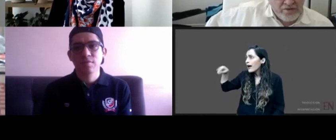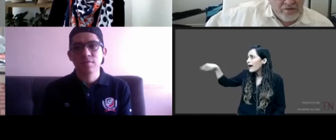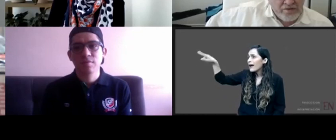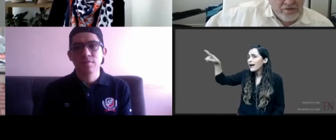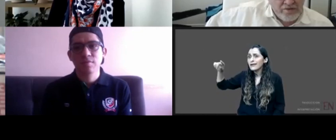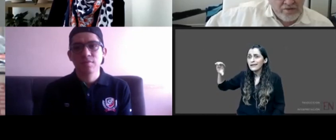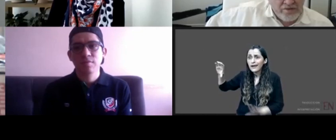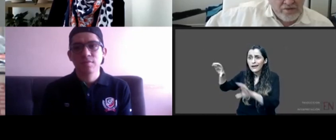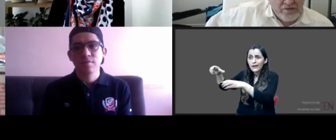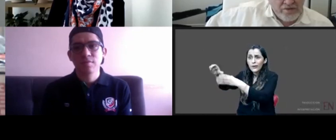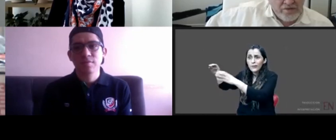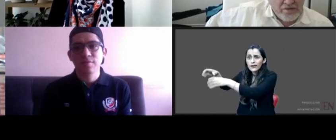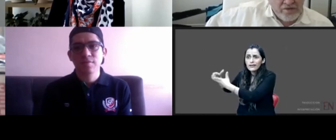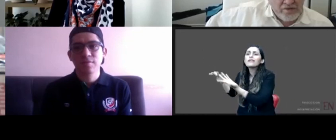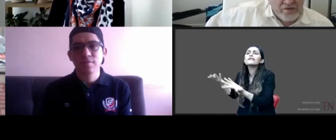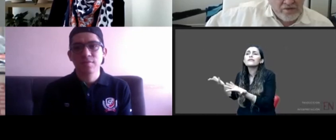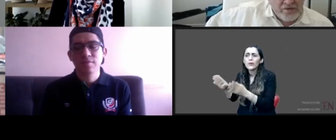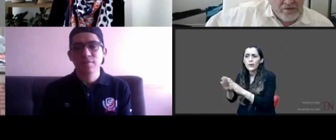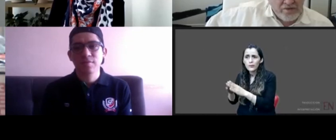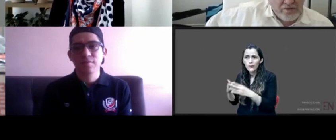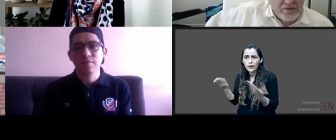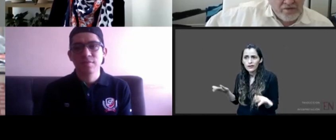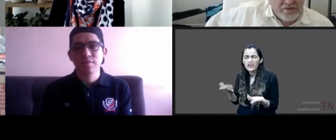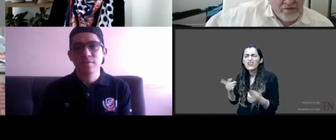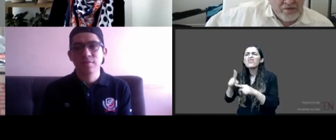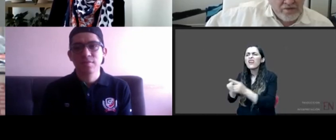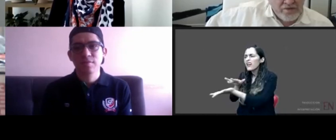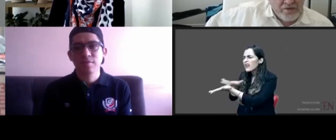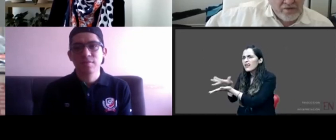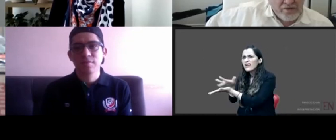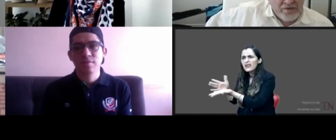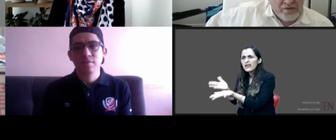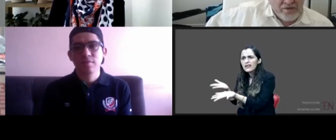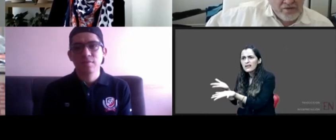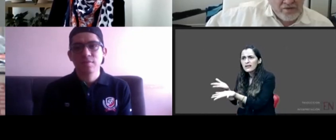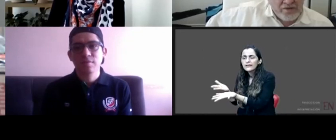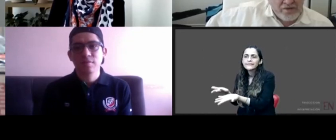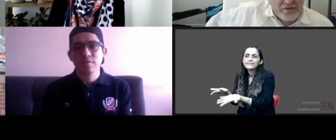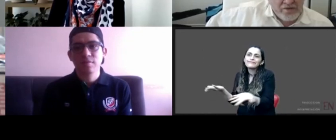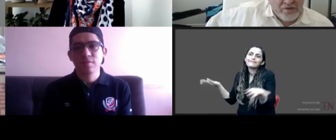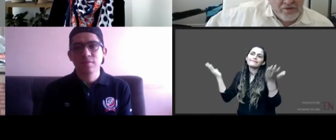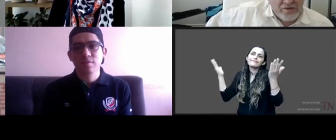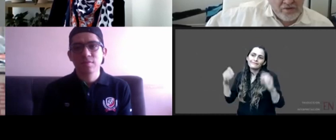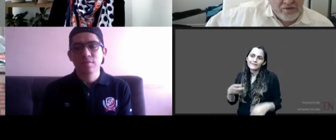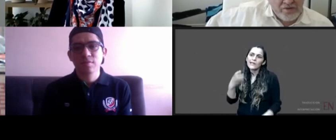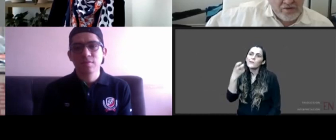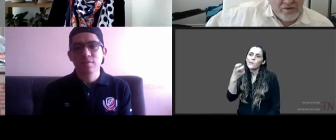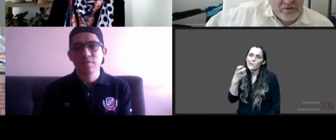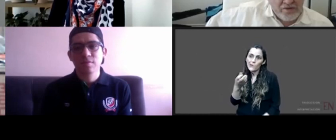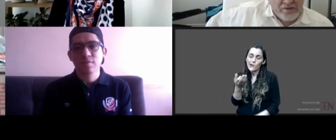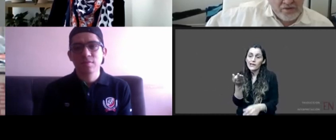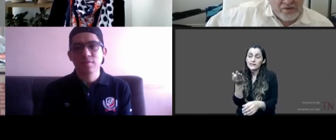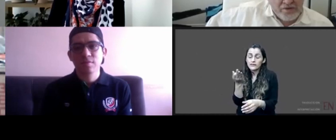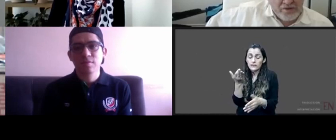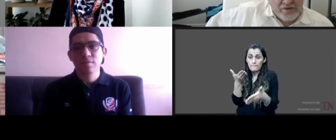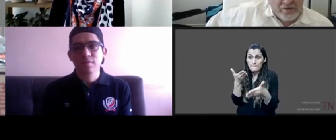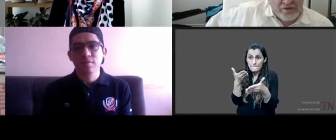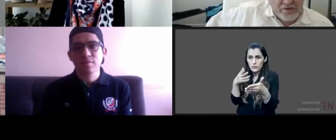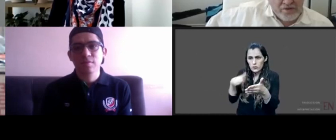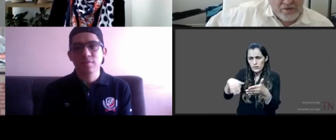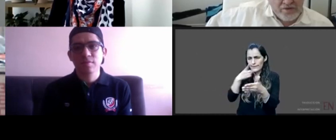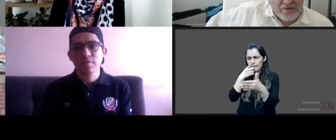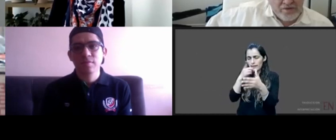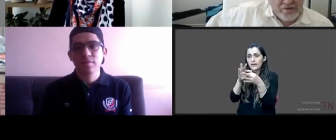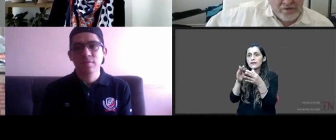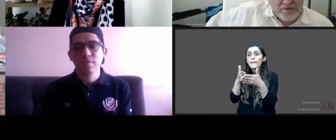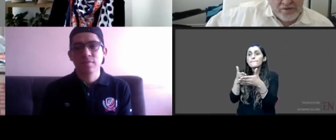tienen esa oportunidad tampoco, o quién les apoye. Es por eso que digo que las barreras, pues